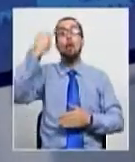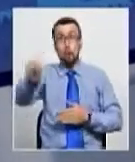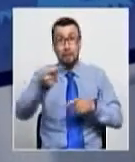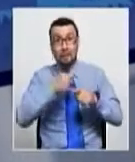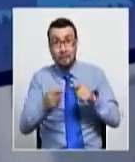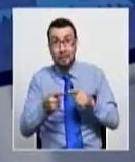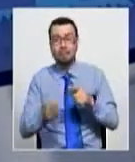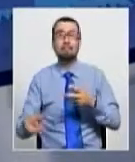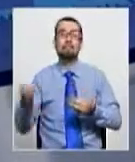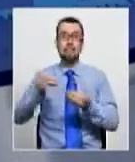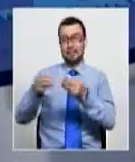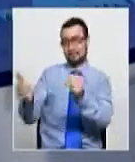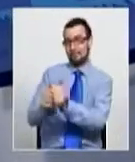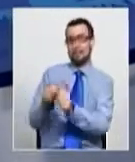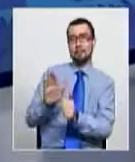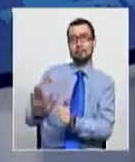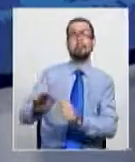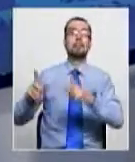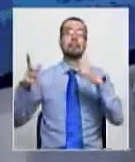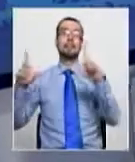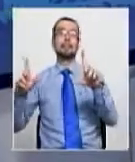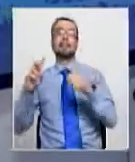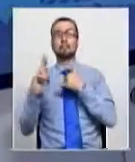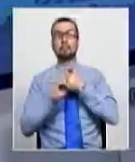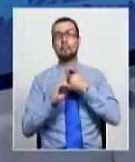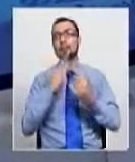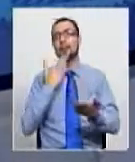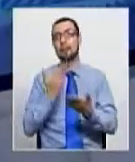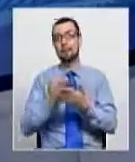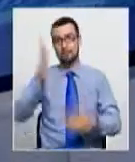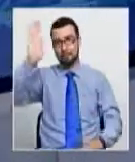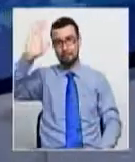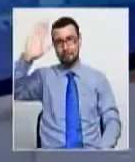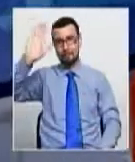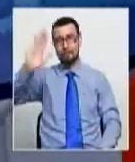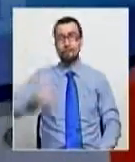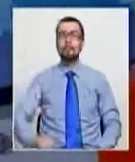con esta compañera nuestra televisión regional gracias